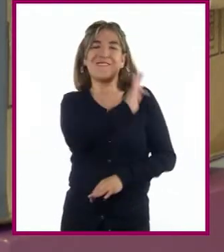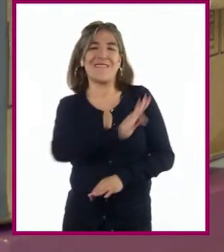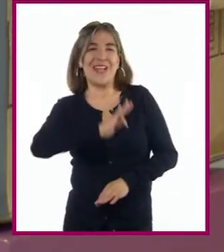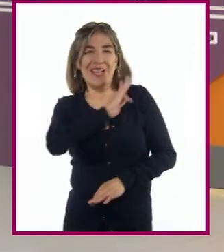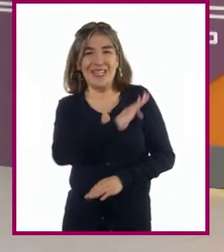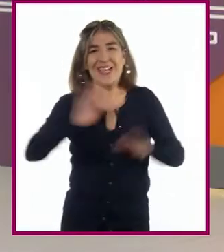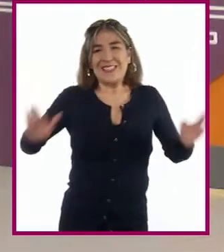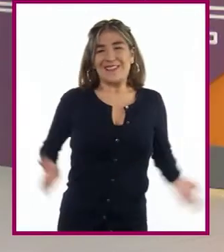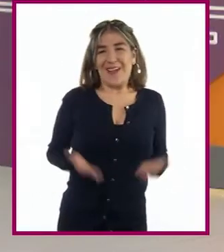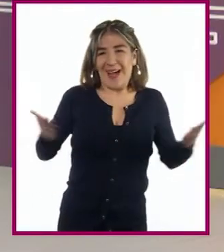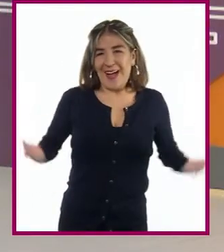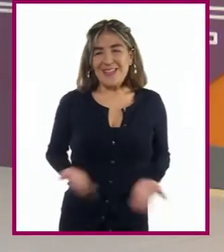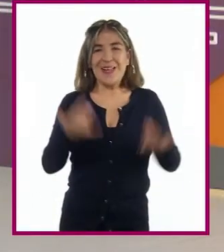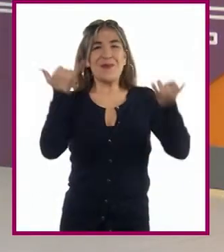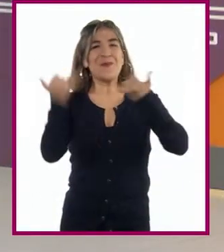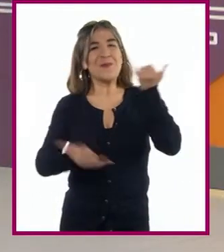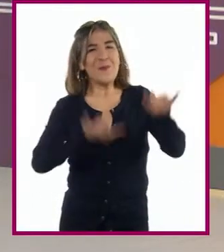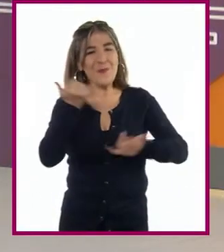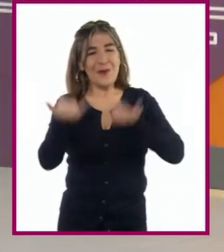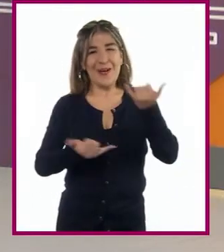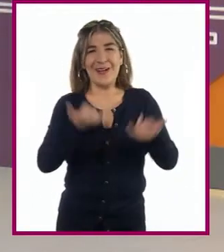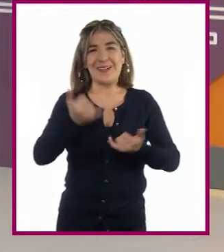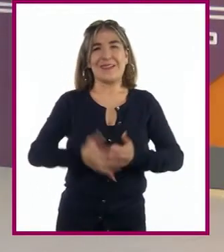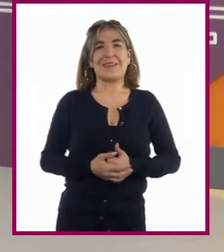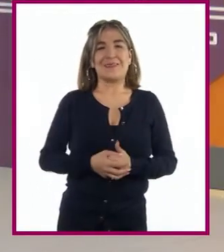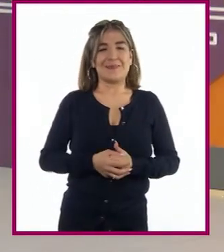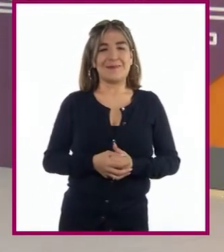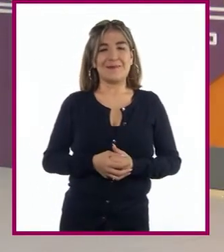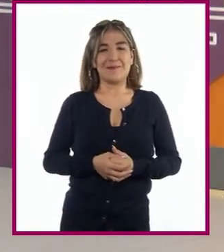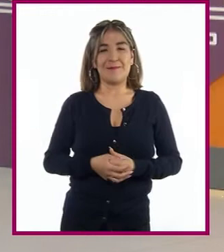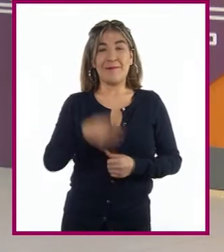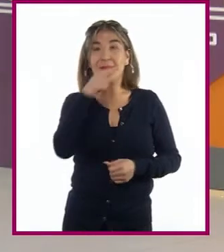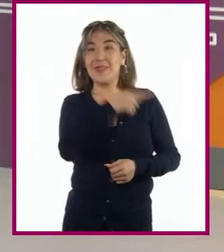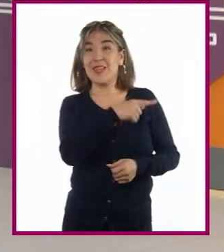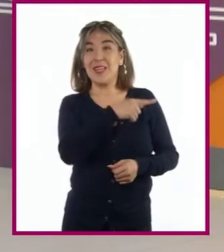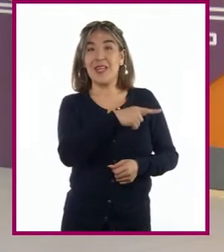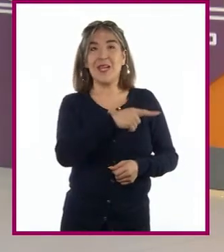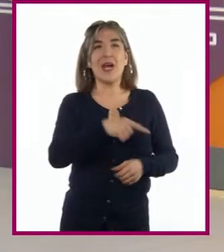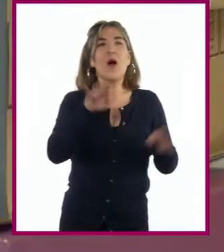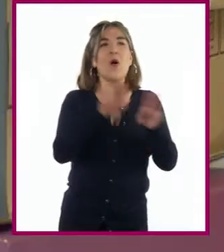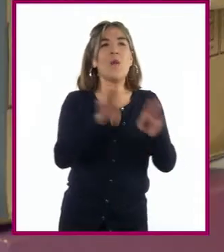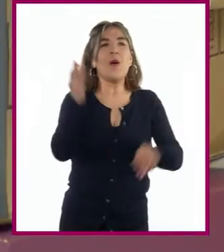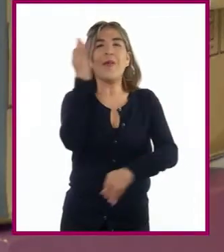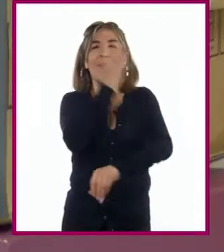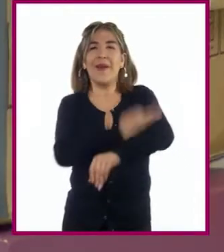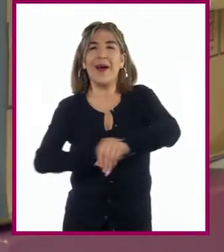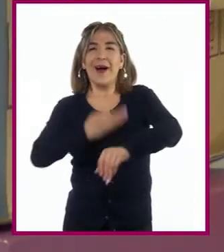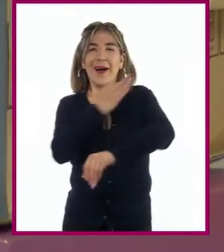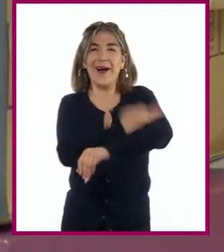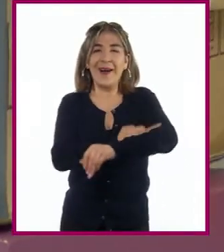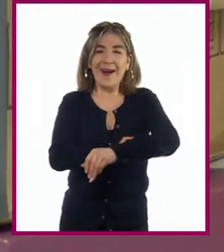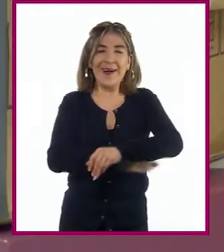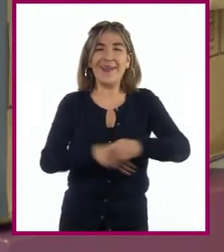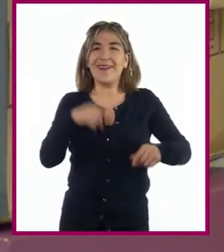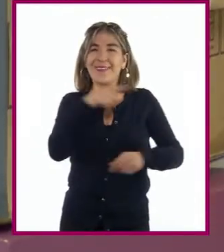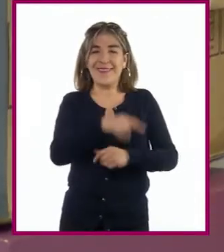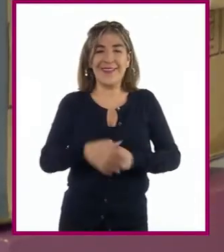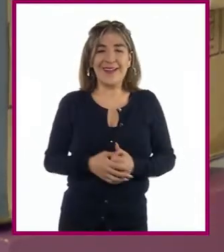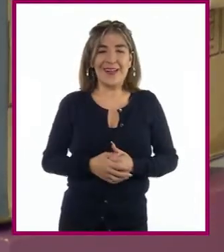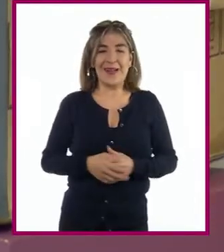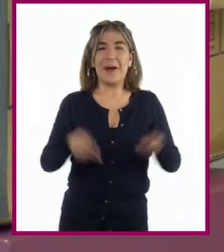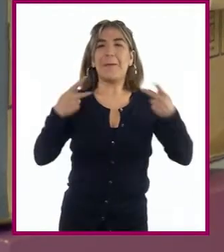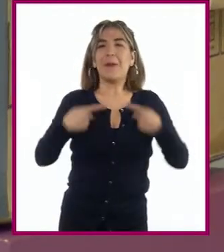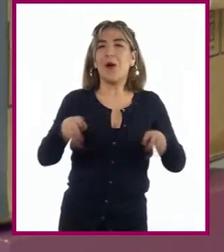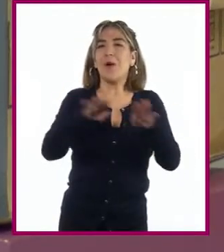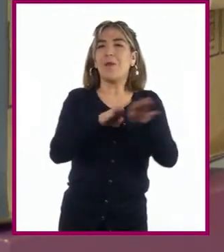felices, bailando, jugando. Y ahí, como un atardecer. No, vemos a los personajes, cómo